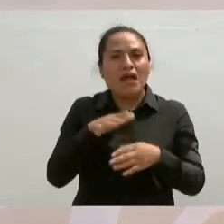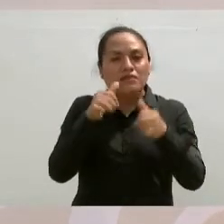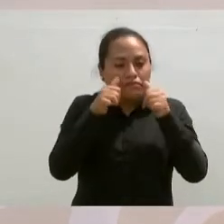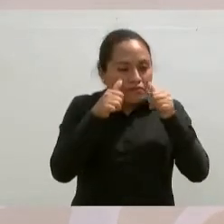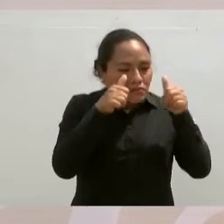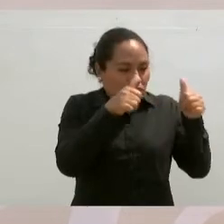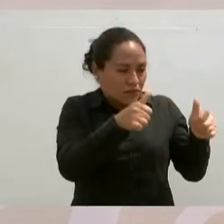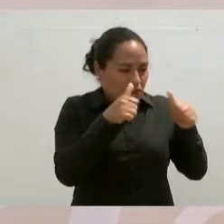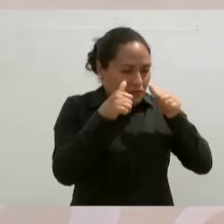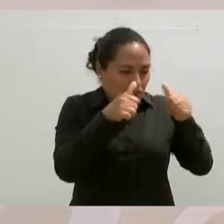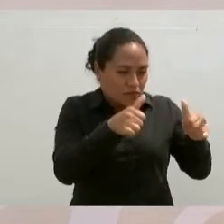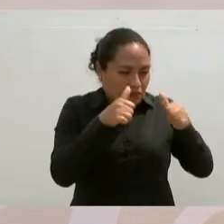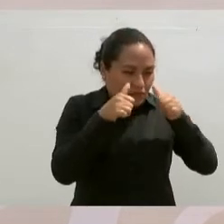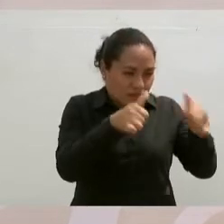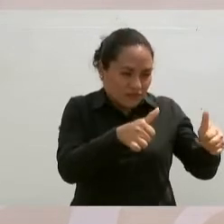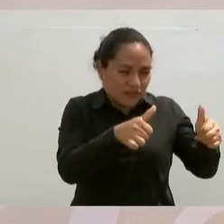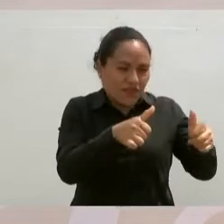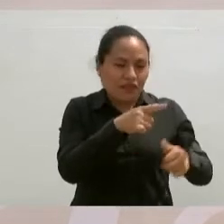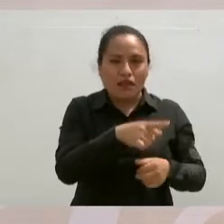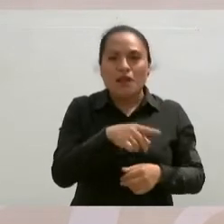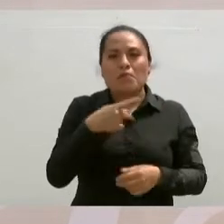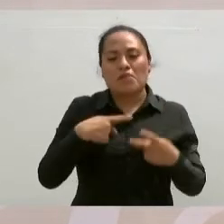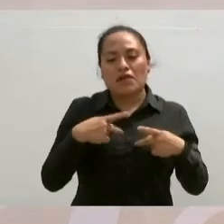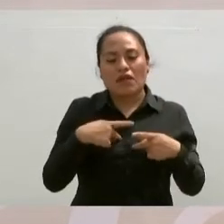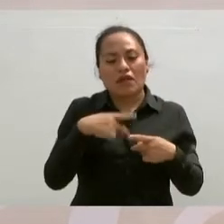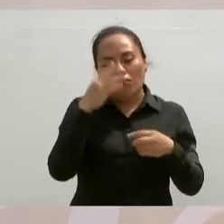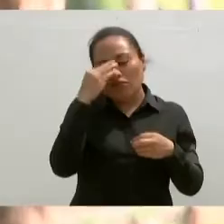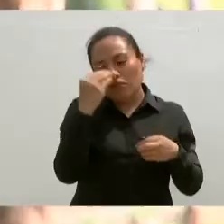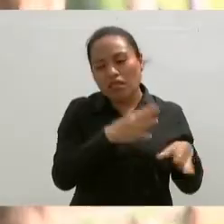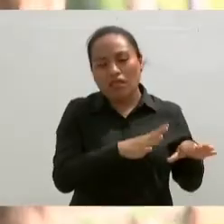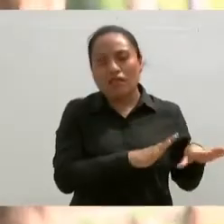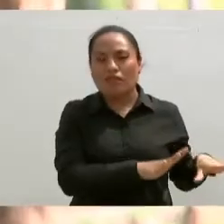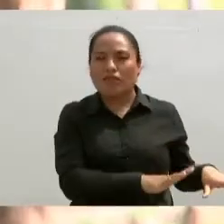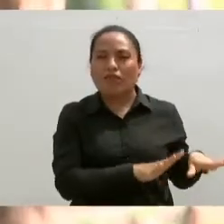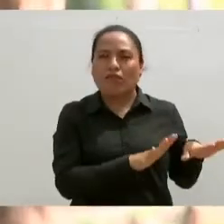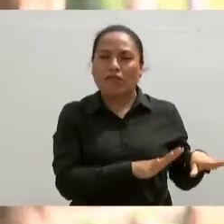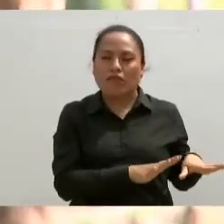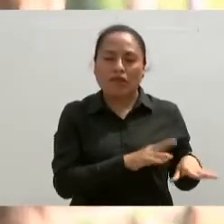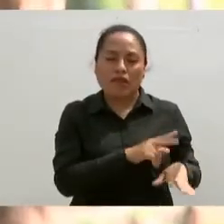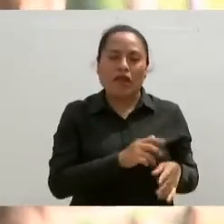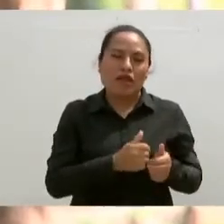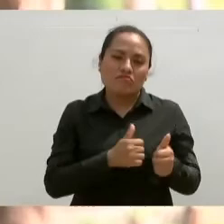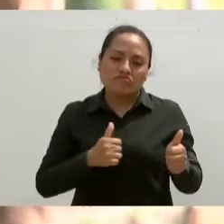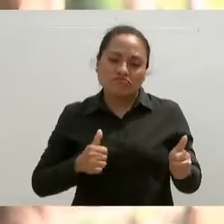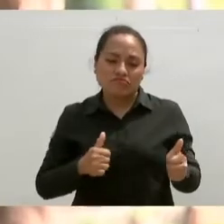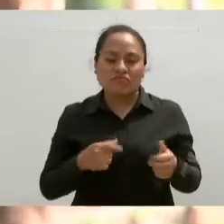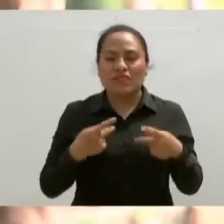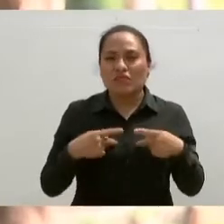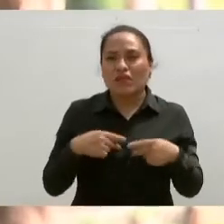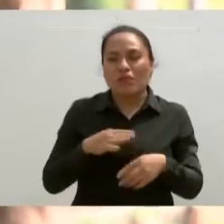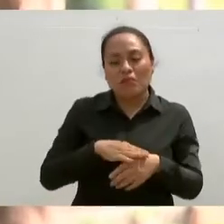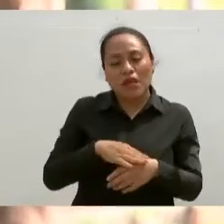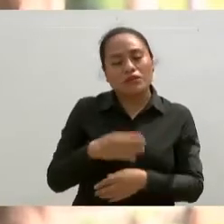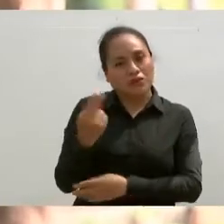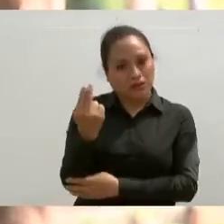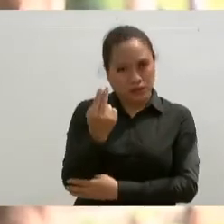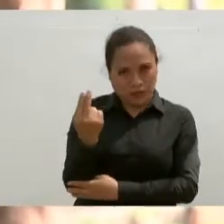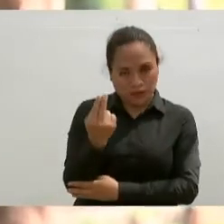atención a los olvidados, a los desposeídos, a